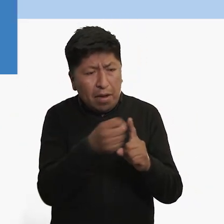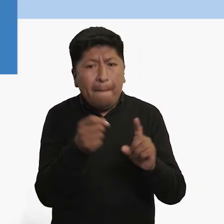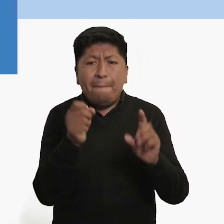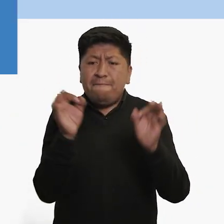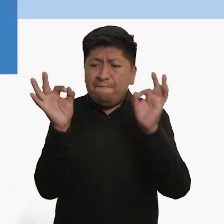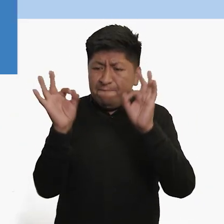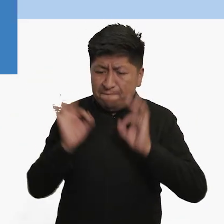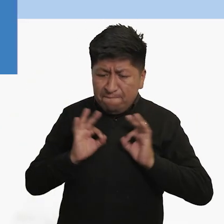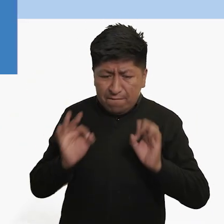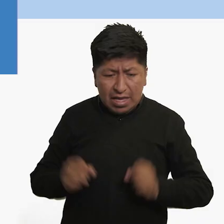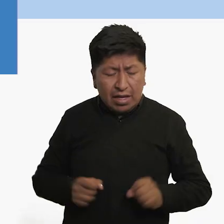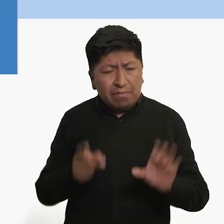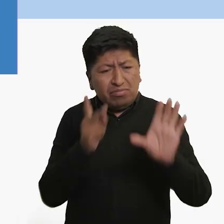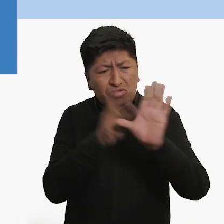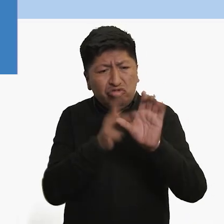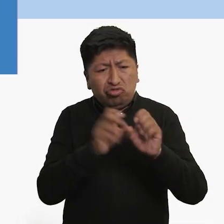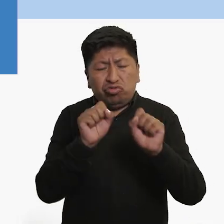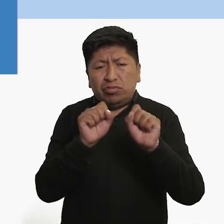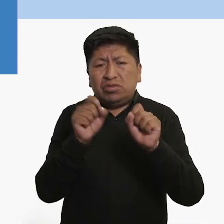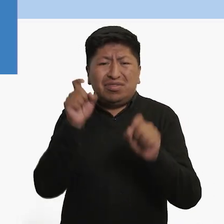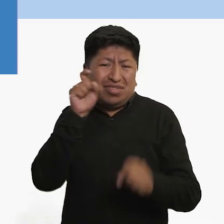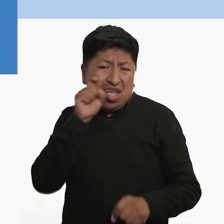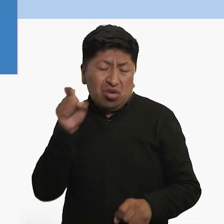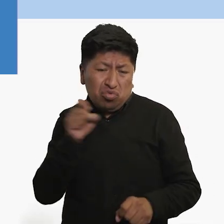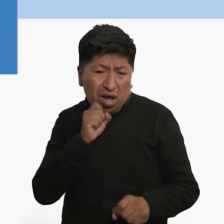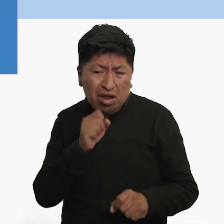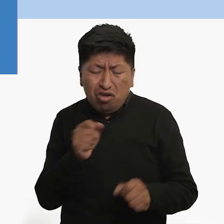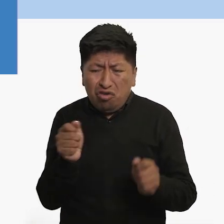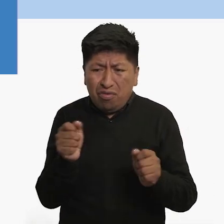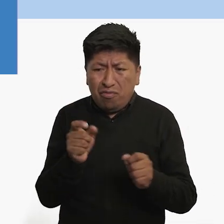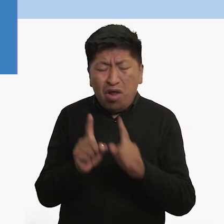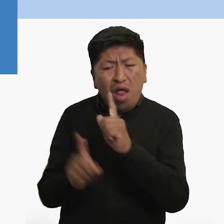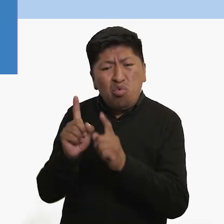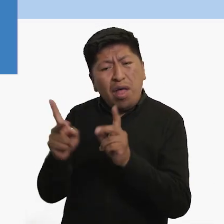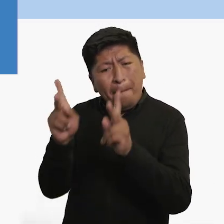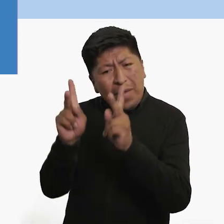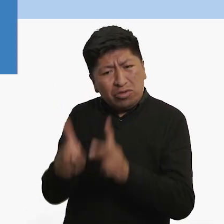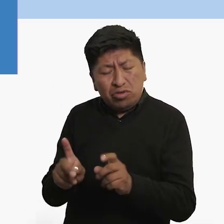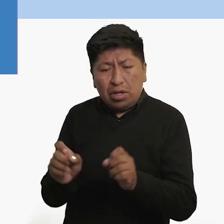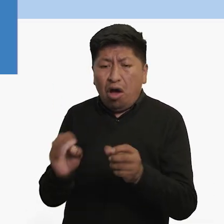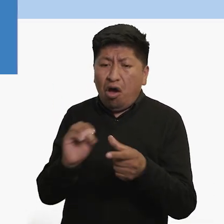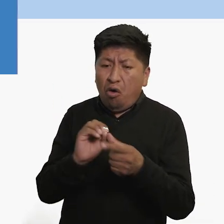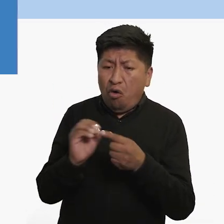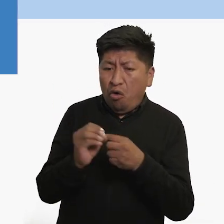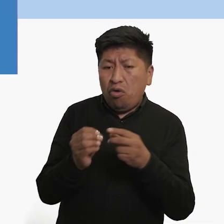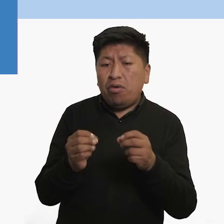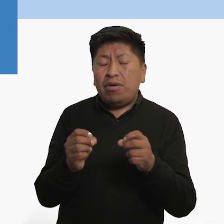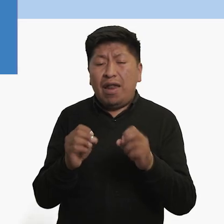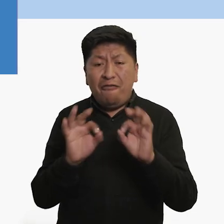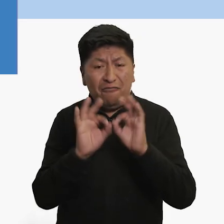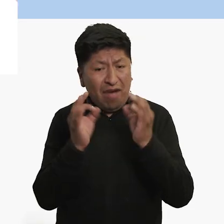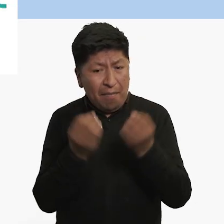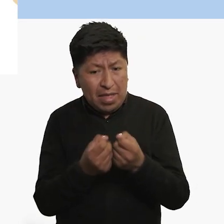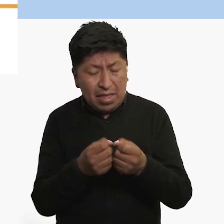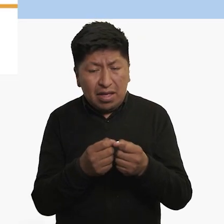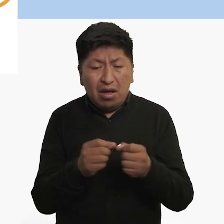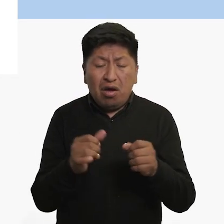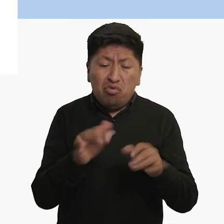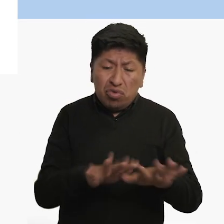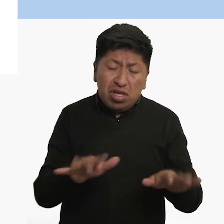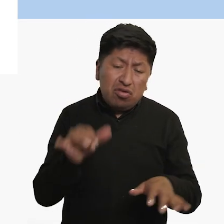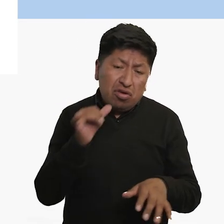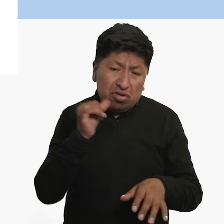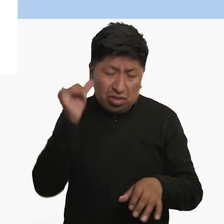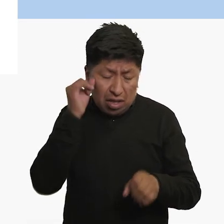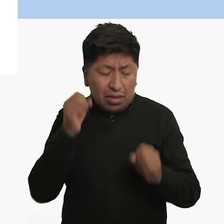física, psicológica o sexual, posiblemente ejercida por algún miembro de la familia o personal de la unidad educativa hacia una niña, niño o adolescente, se